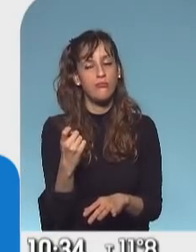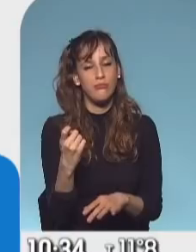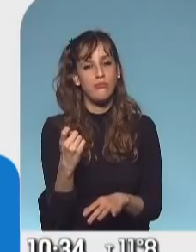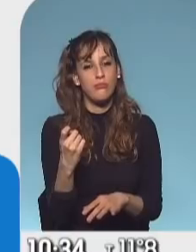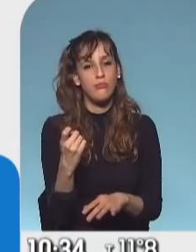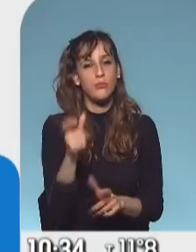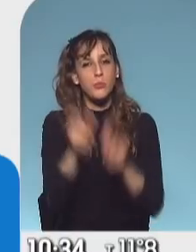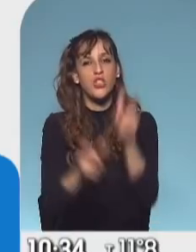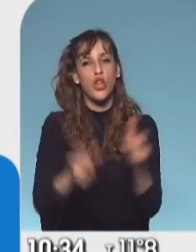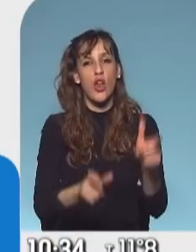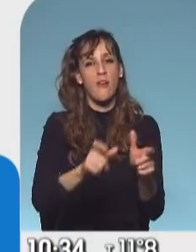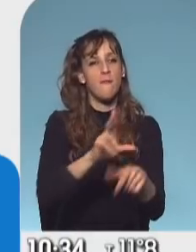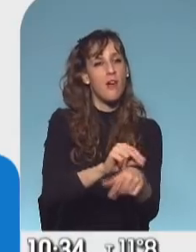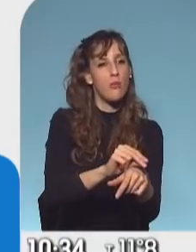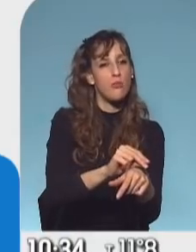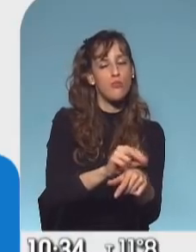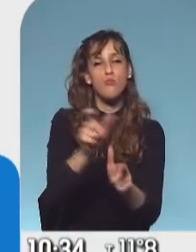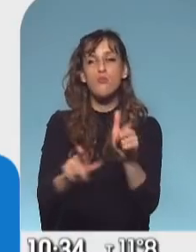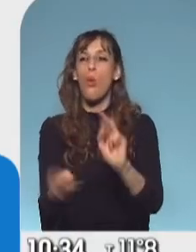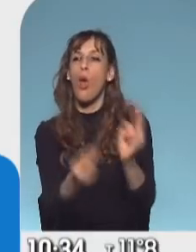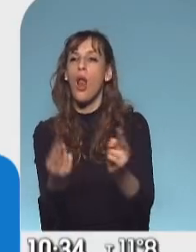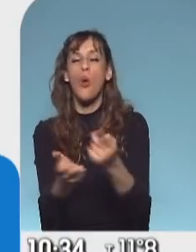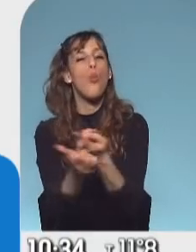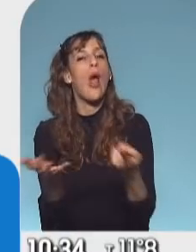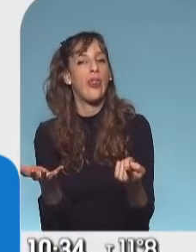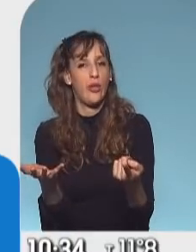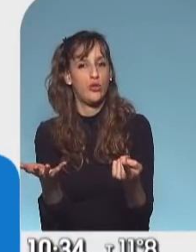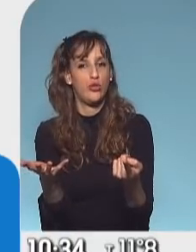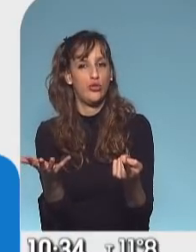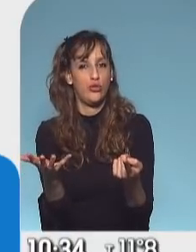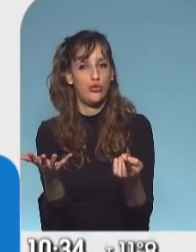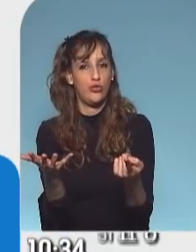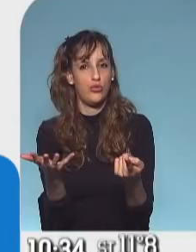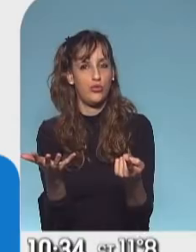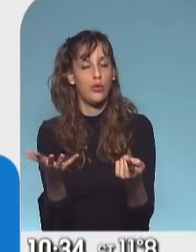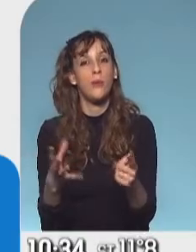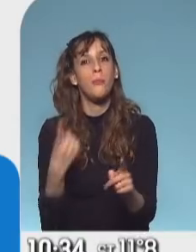cuántos se enferman y cuántos mueren. Y hemos dejado de contar